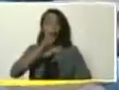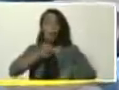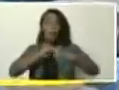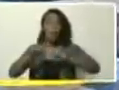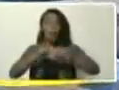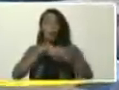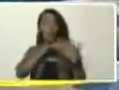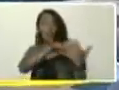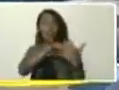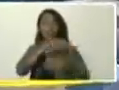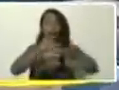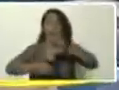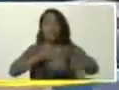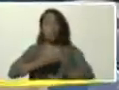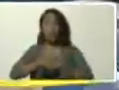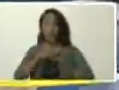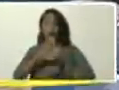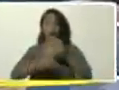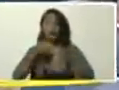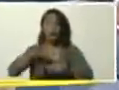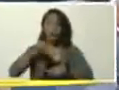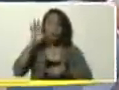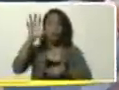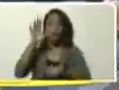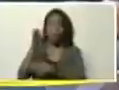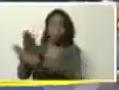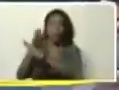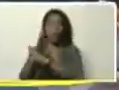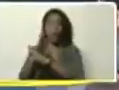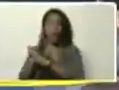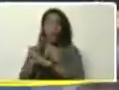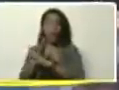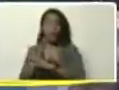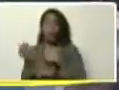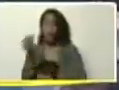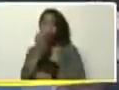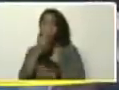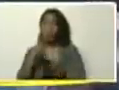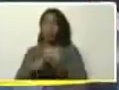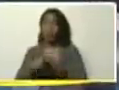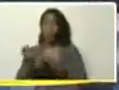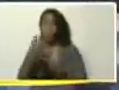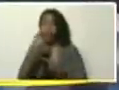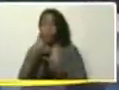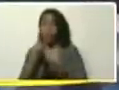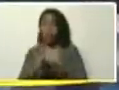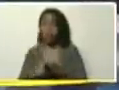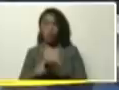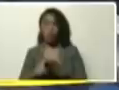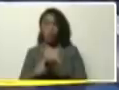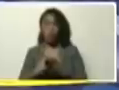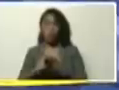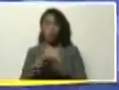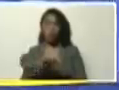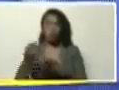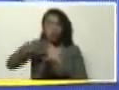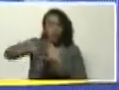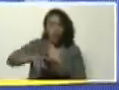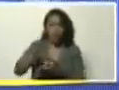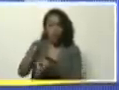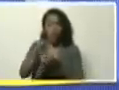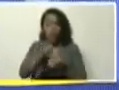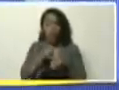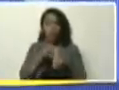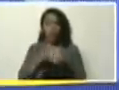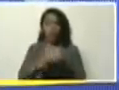de guerra que se le pueda hacer a un país, que es bloquearle sus alimentos, sus medicamentos y sus ingresos.